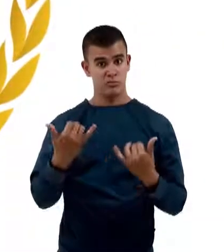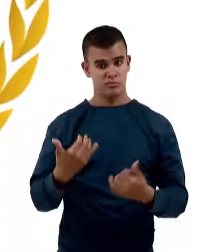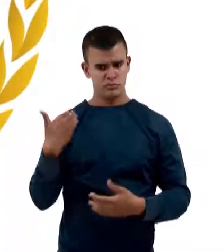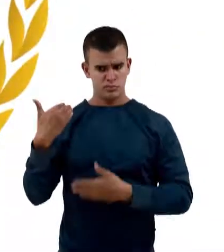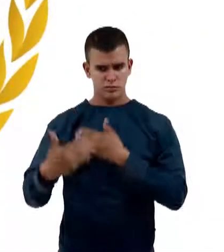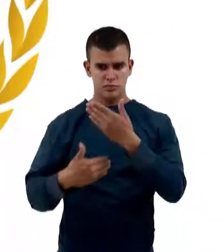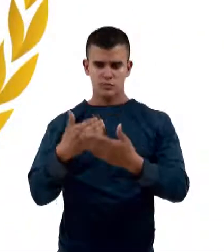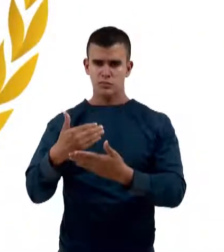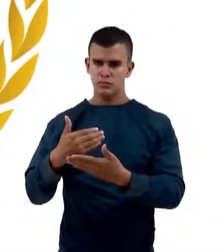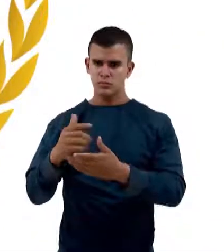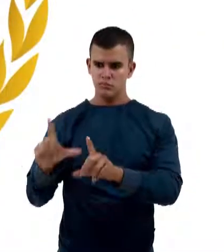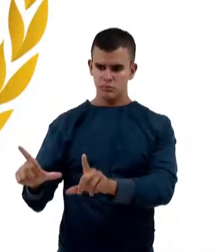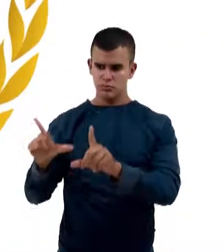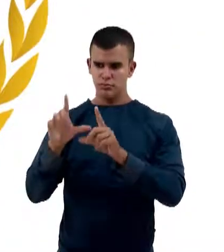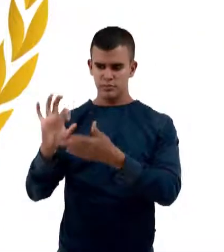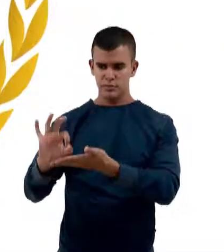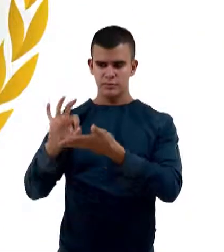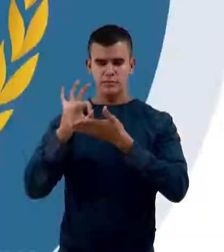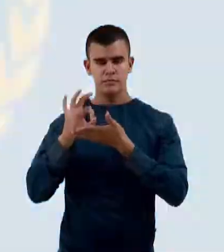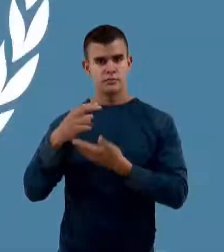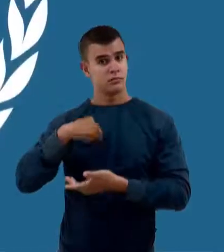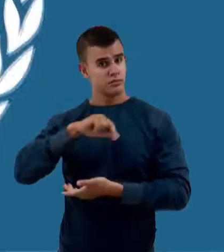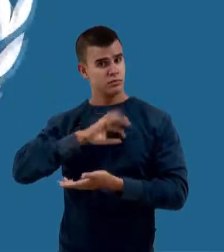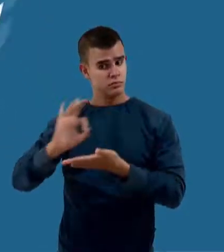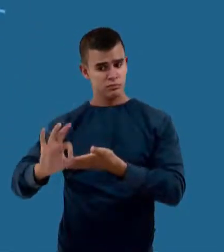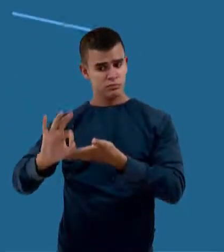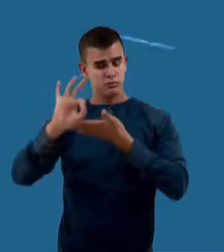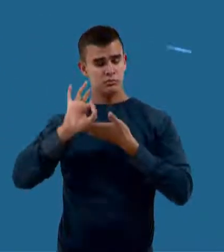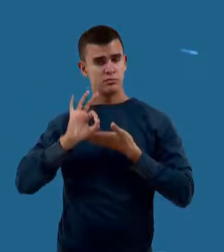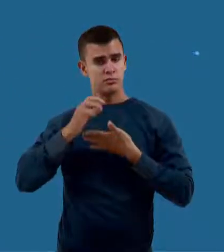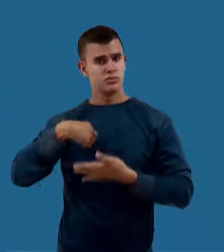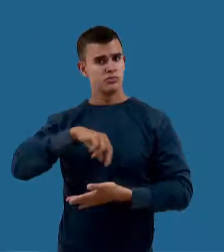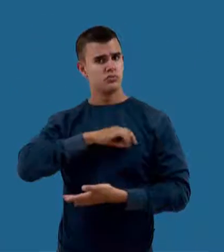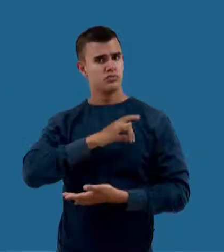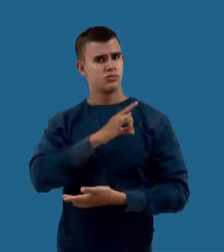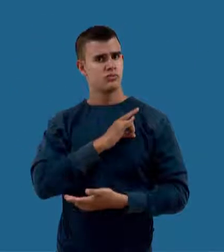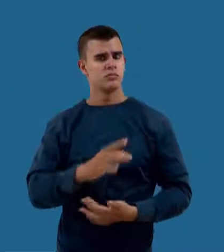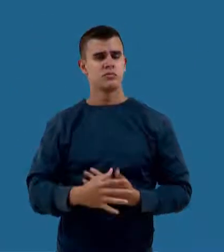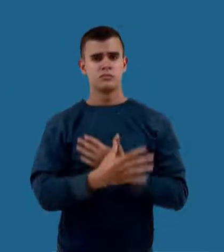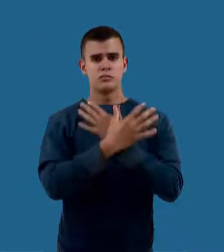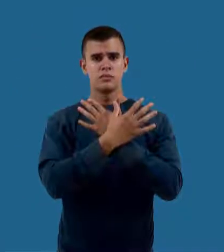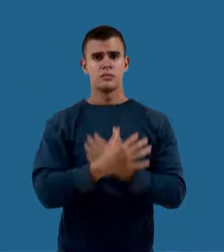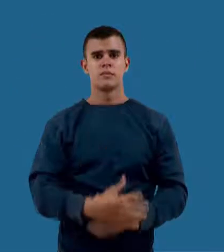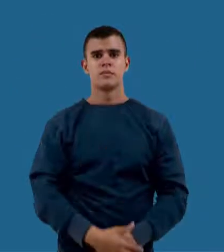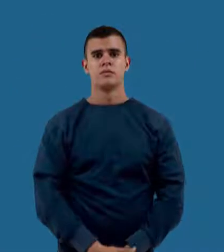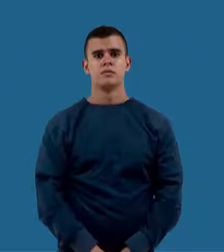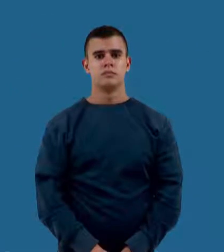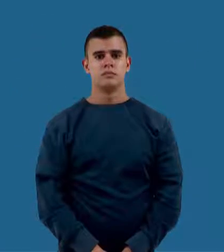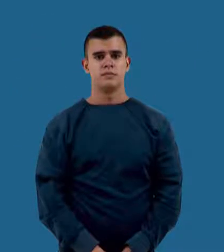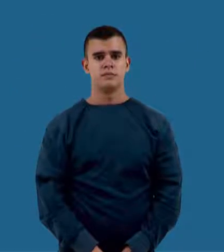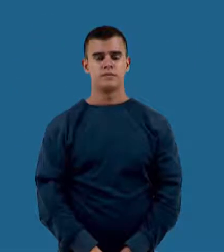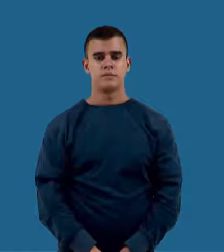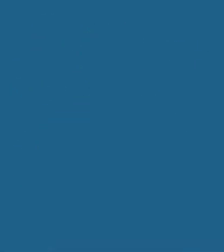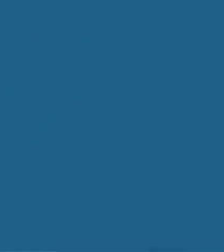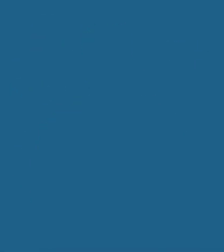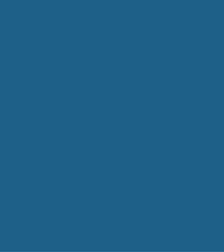Estamos en proceso de acreditación institucional. Somos calidad. Somos USC.